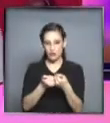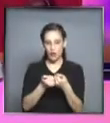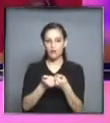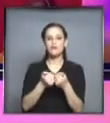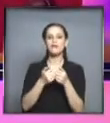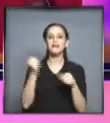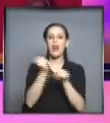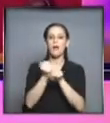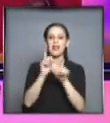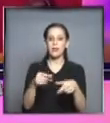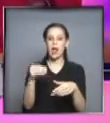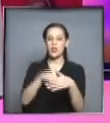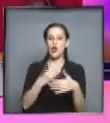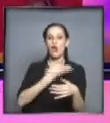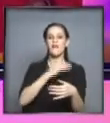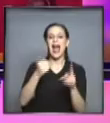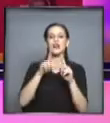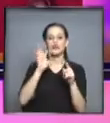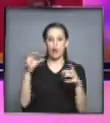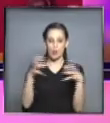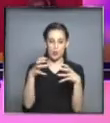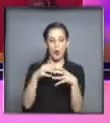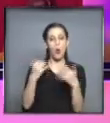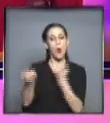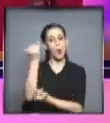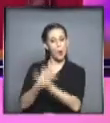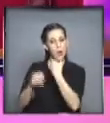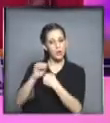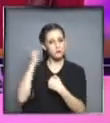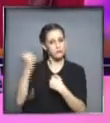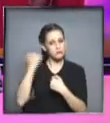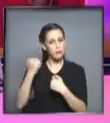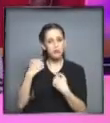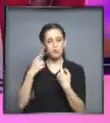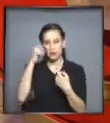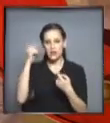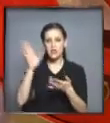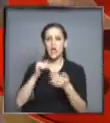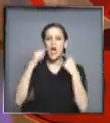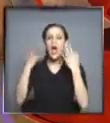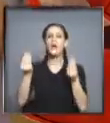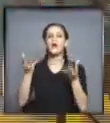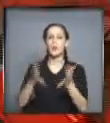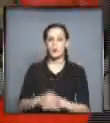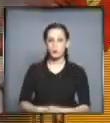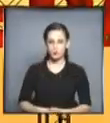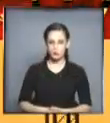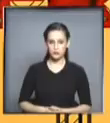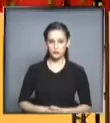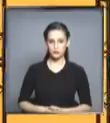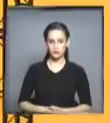con Flaxo, de la Fundación Latinoamericana de Ciencias Sociales. Nos dijo un par de cosas muy interesantes sobre la militancia joven. Si te parece, las compartimos. Sí, mándela, mándela nomás.